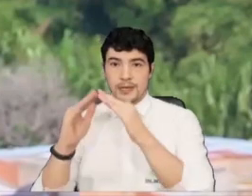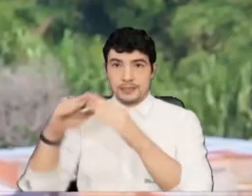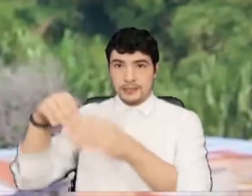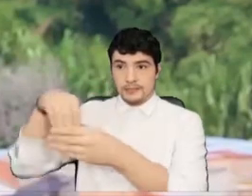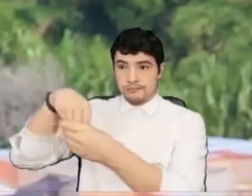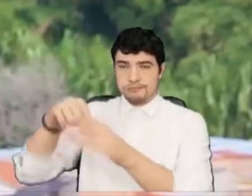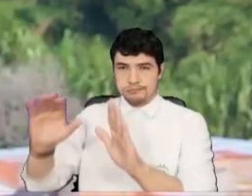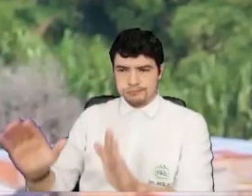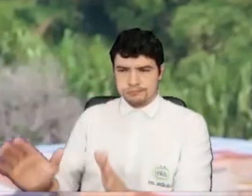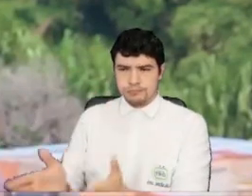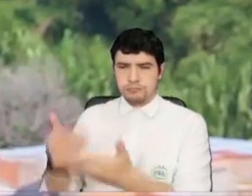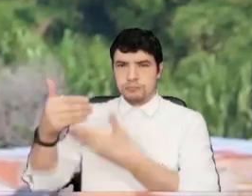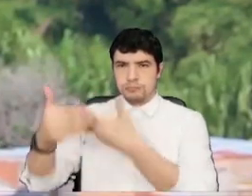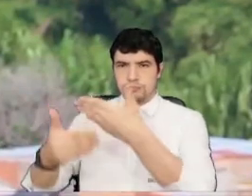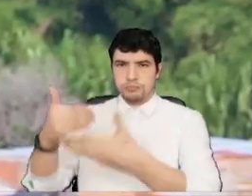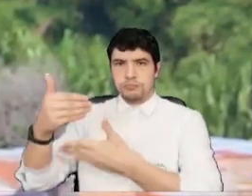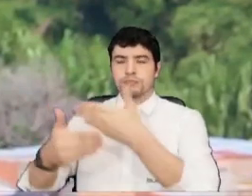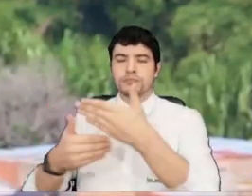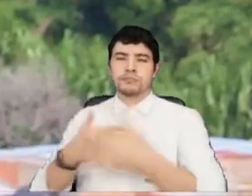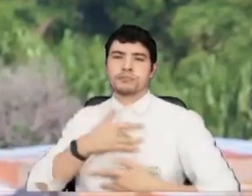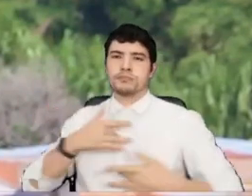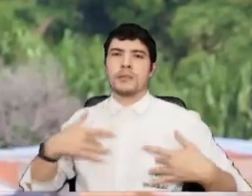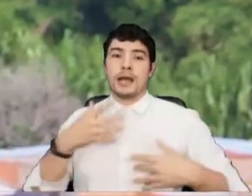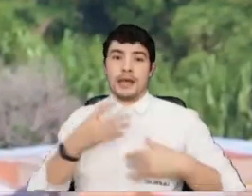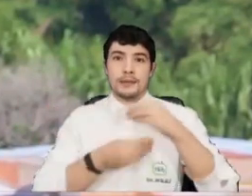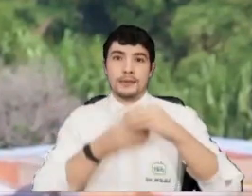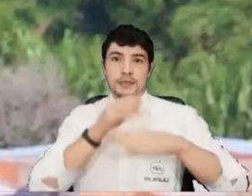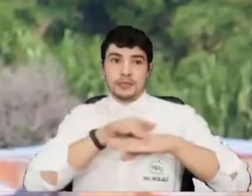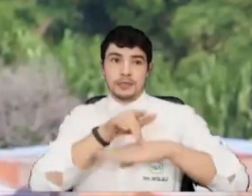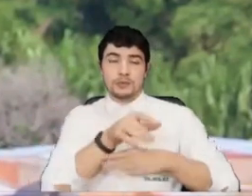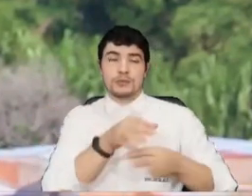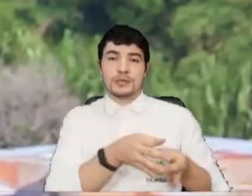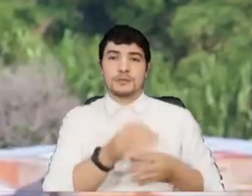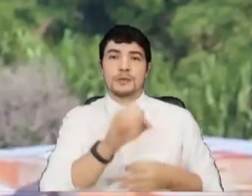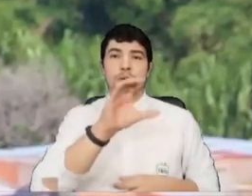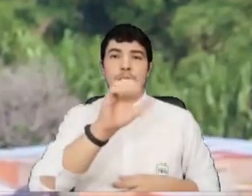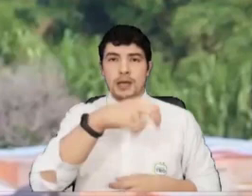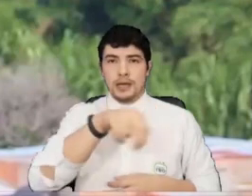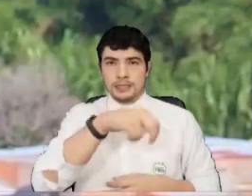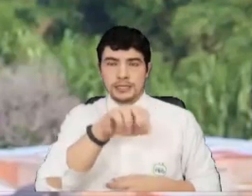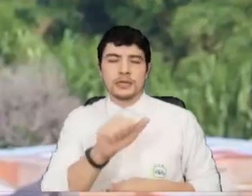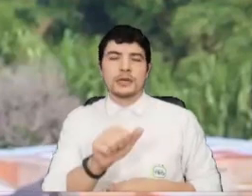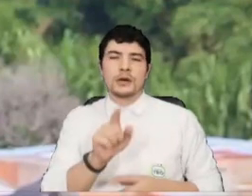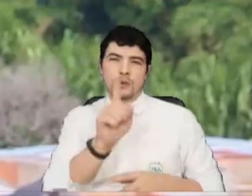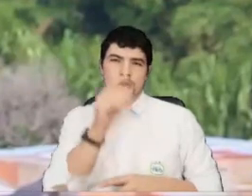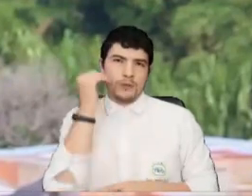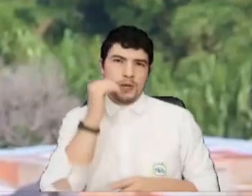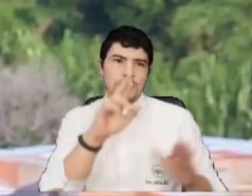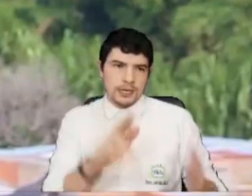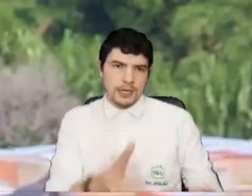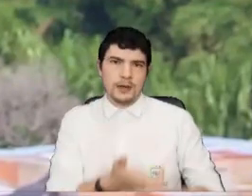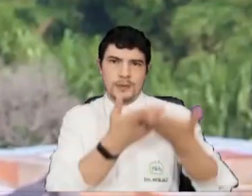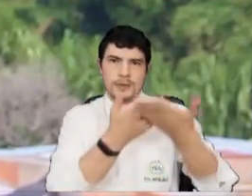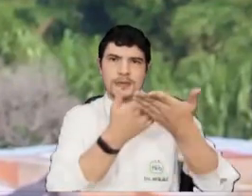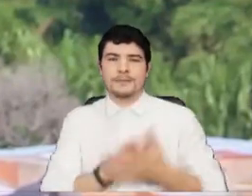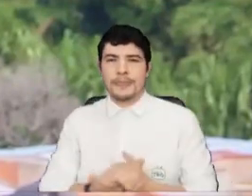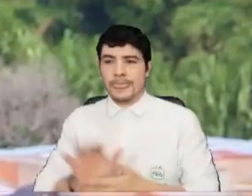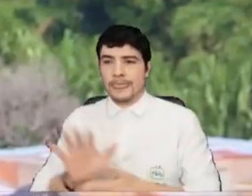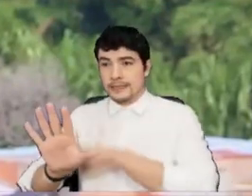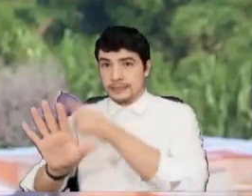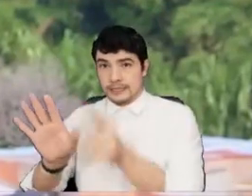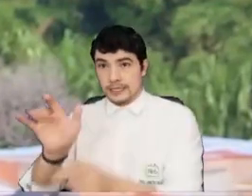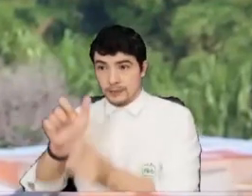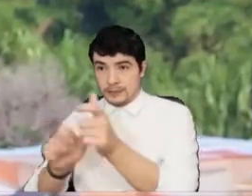paciente recuperada. Con esto, las cifras en el municipio de Ocaña llegan a un total de 10 casos positivos, de los cuales 5 ya se han recuperado y